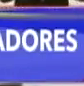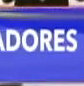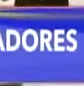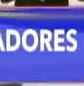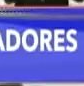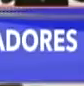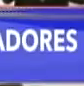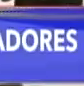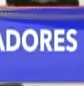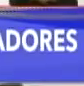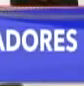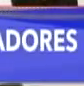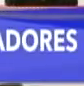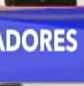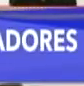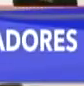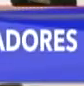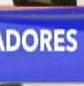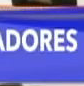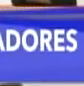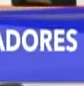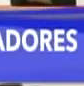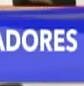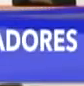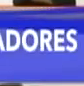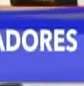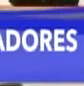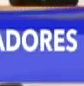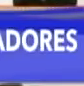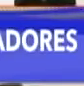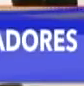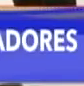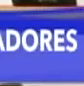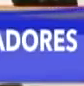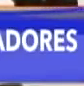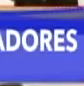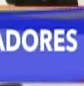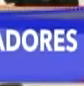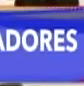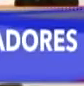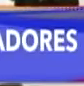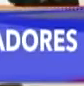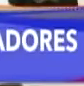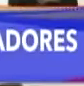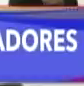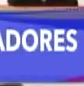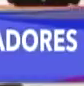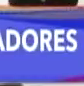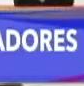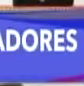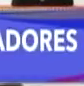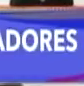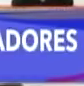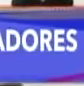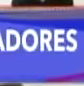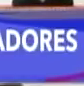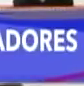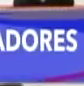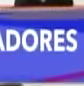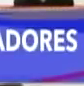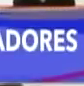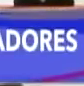no vuelven, tenga la seguridad usted. Primero porque el pueblo quiere paz y segundo porque no lo vamos a permitir de ninguna